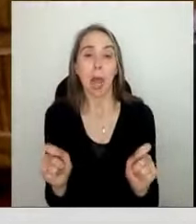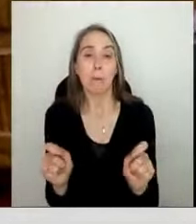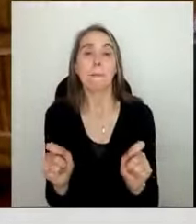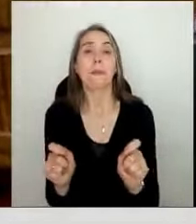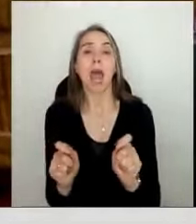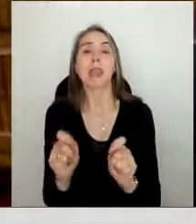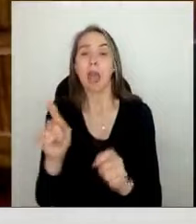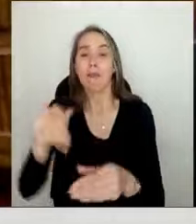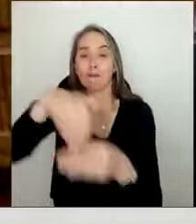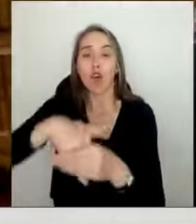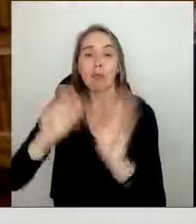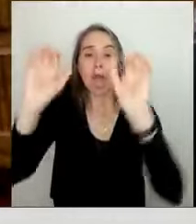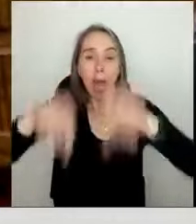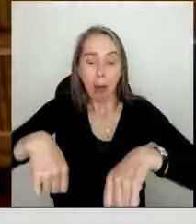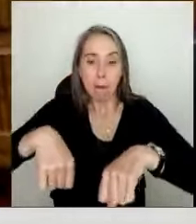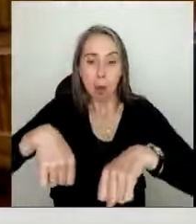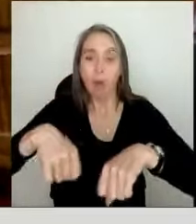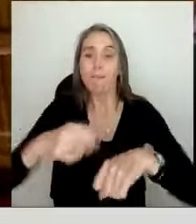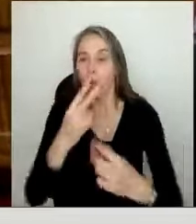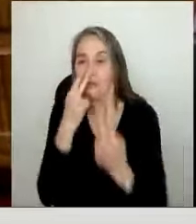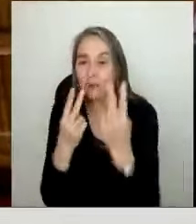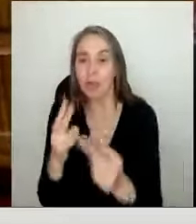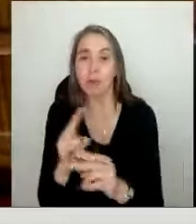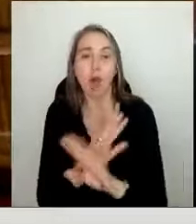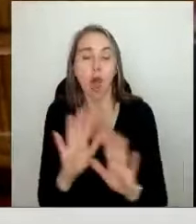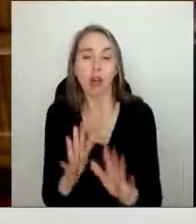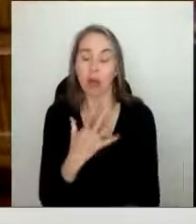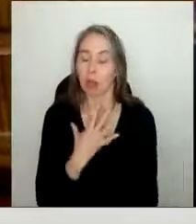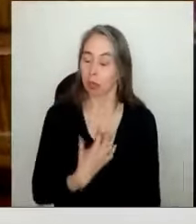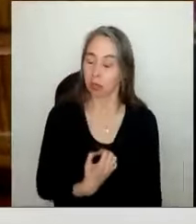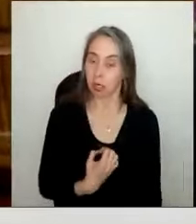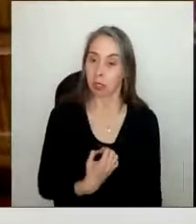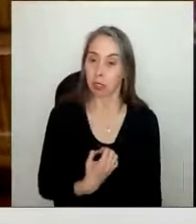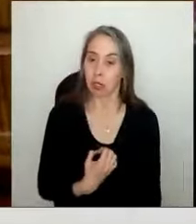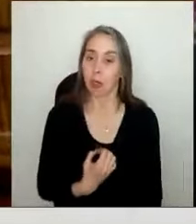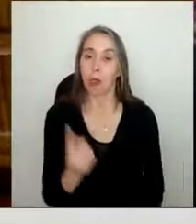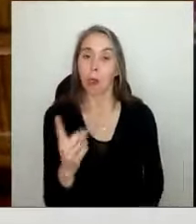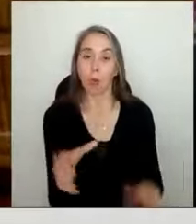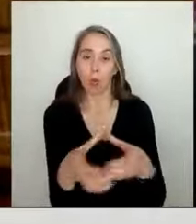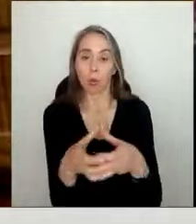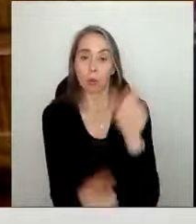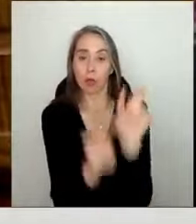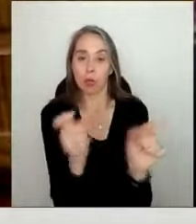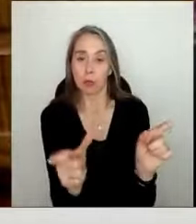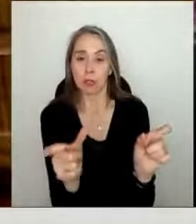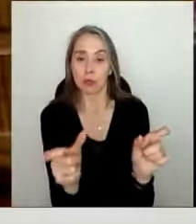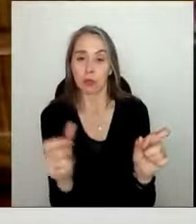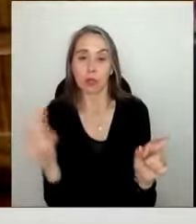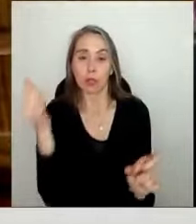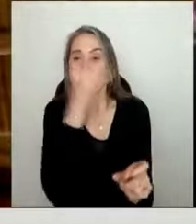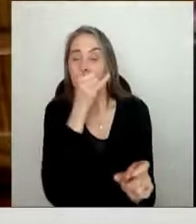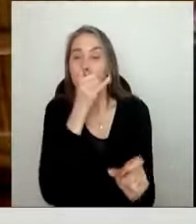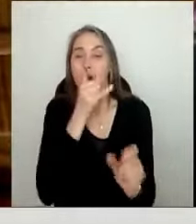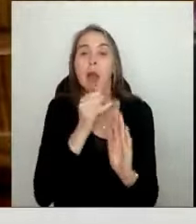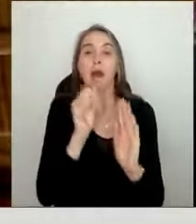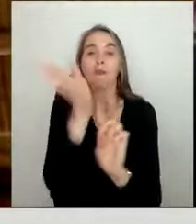que vimos con absoluto horror y desazón como un grupo de personas mancillo nuestra bandera nacional